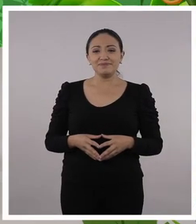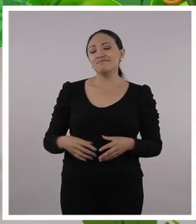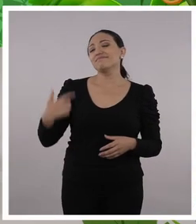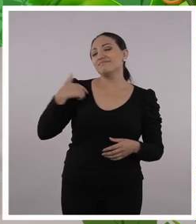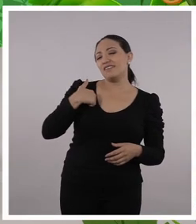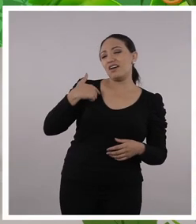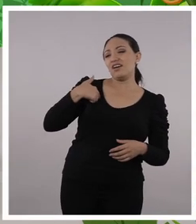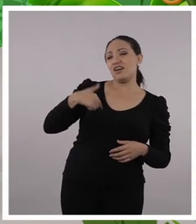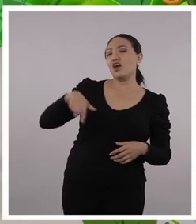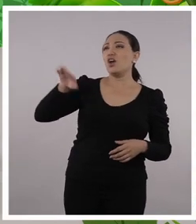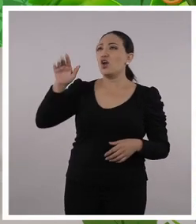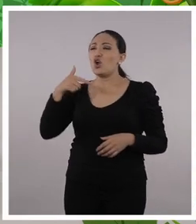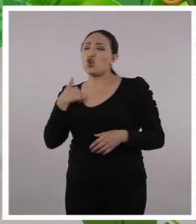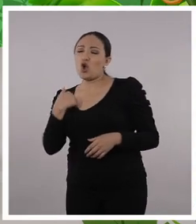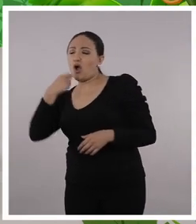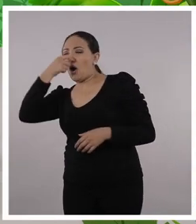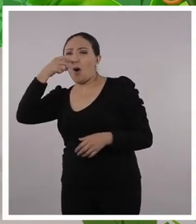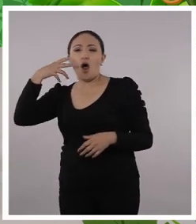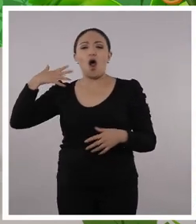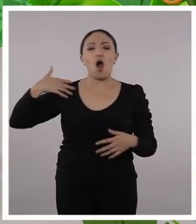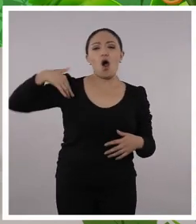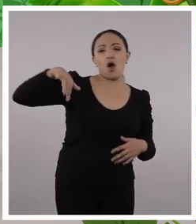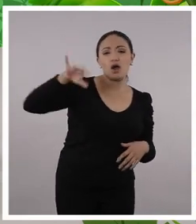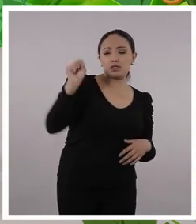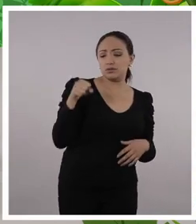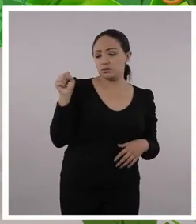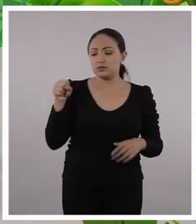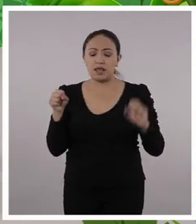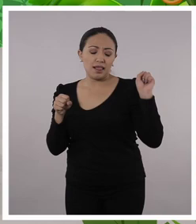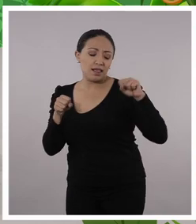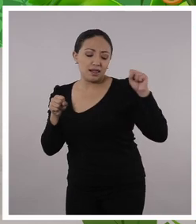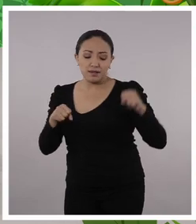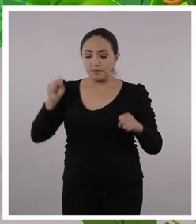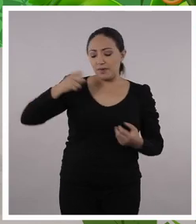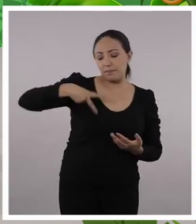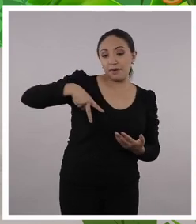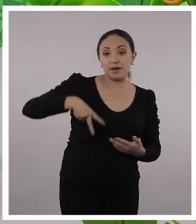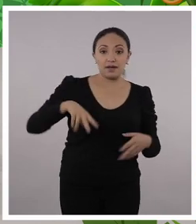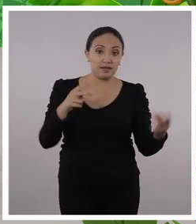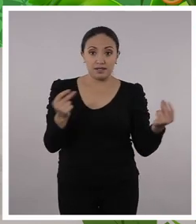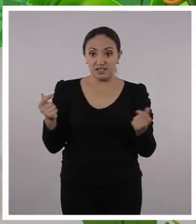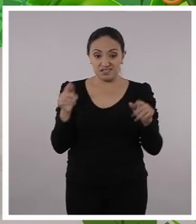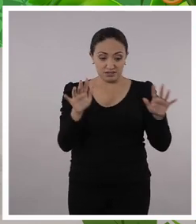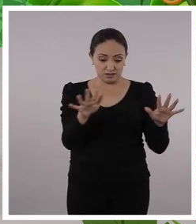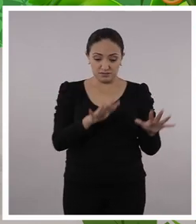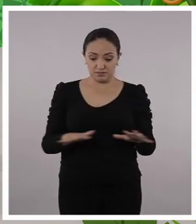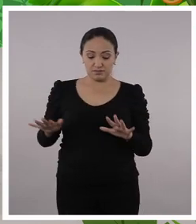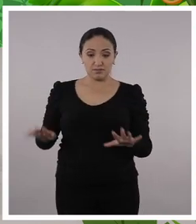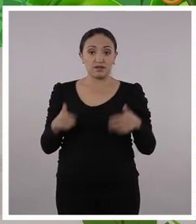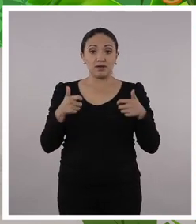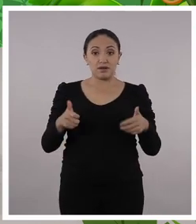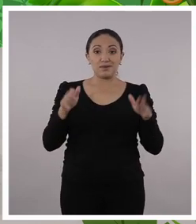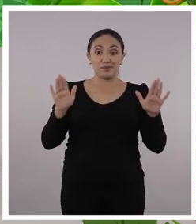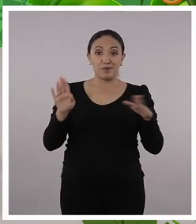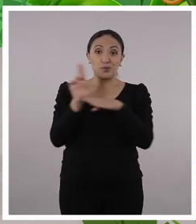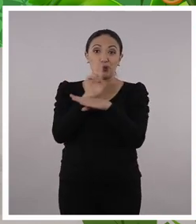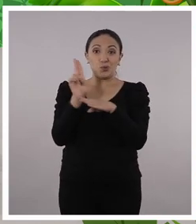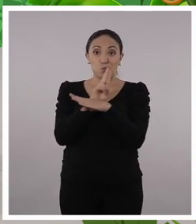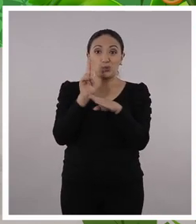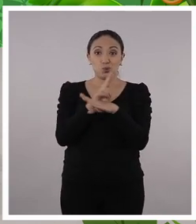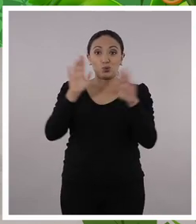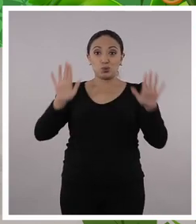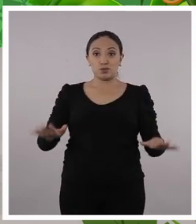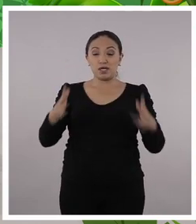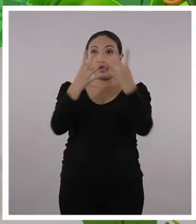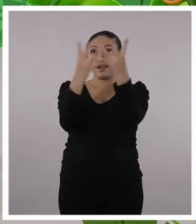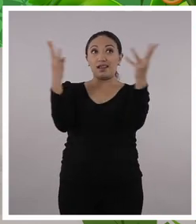Yo soy selva. Tararán, tararán. Listo. Espero que esto le sirva a la profe Monse para